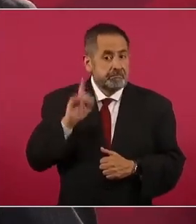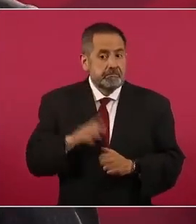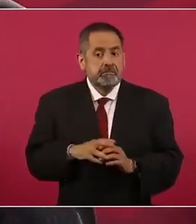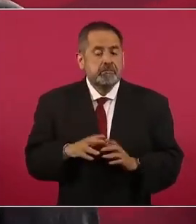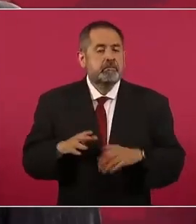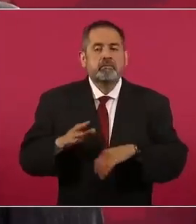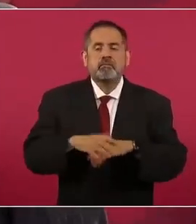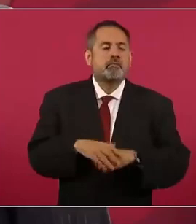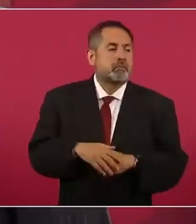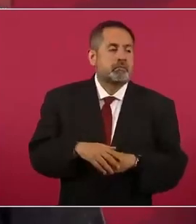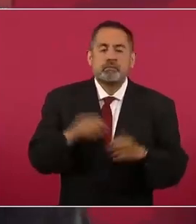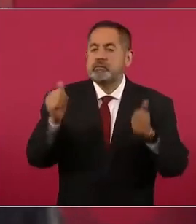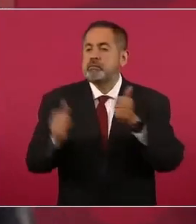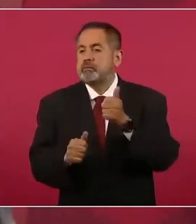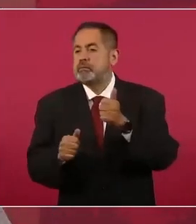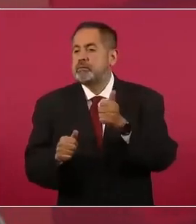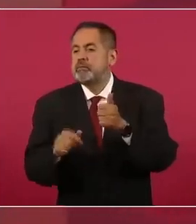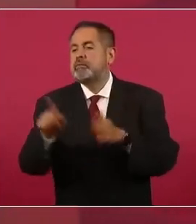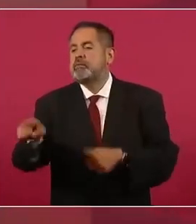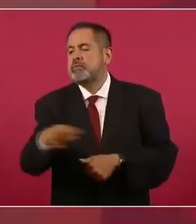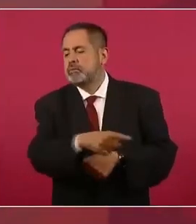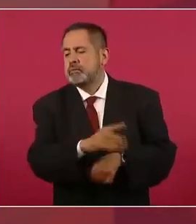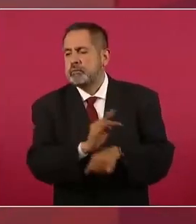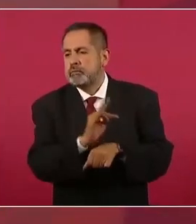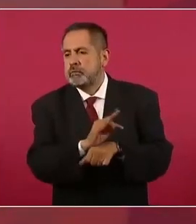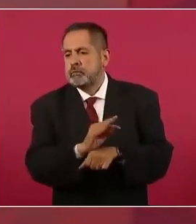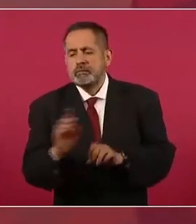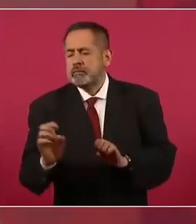porque el subalterno